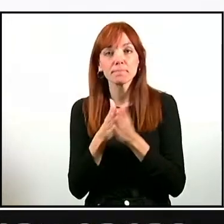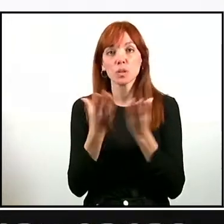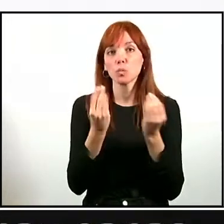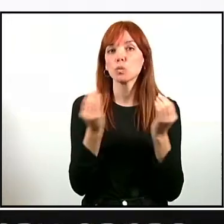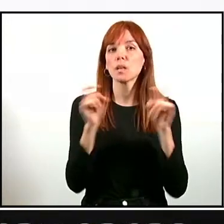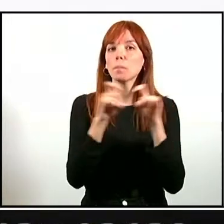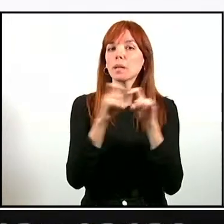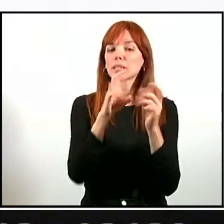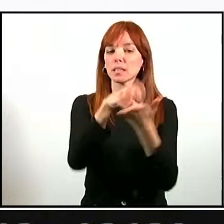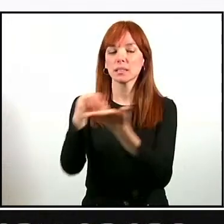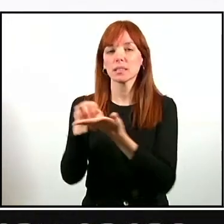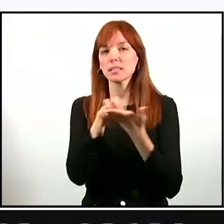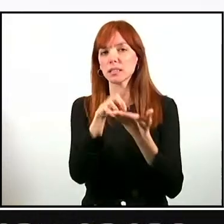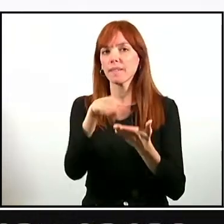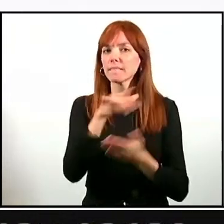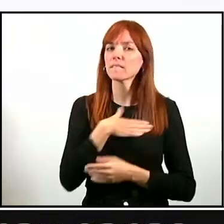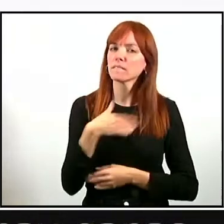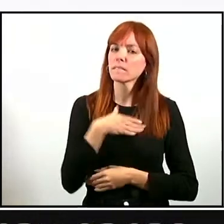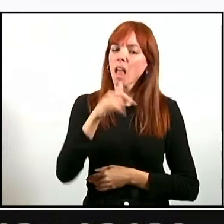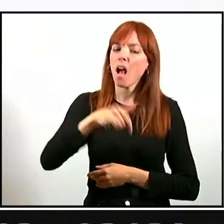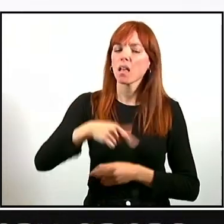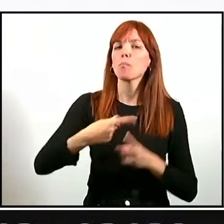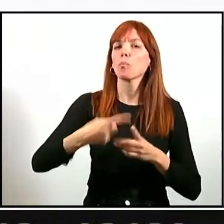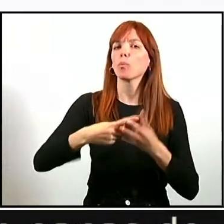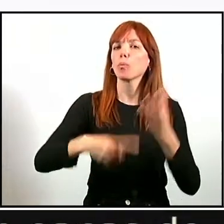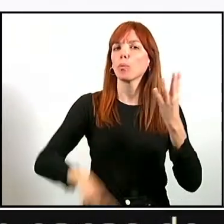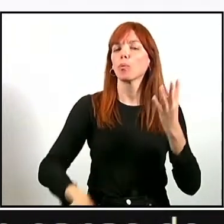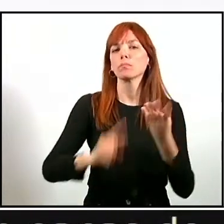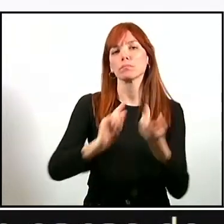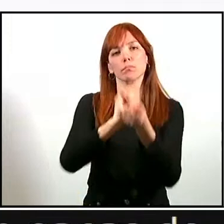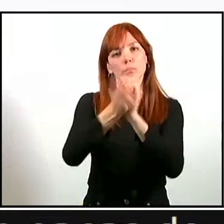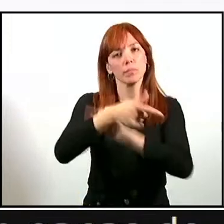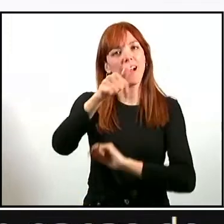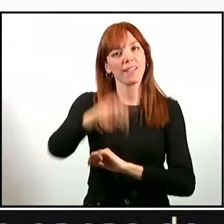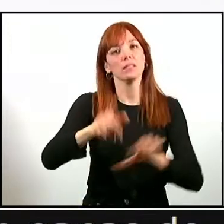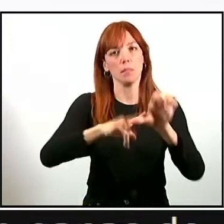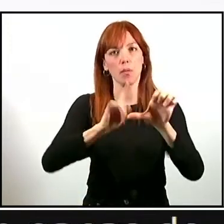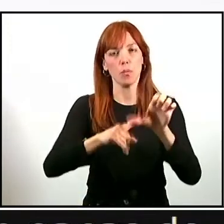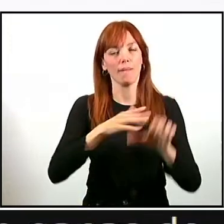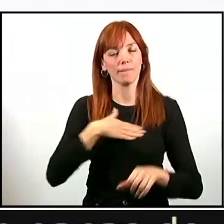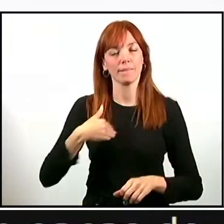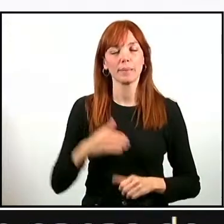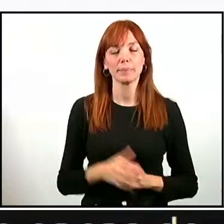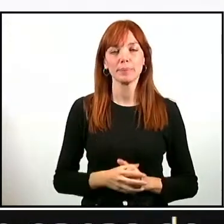empresas con ganas de transformar y de hacer cosas en nuestra tierra.